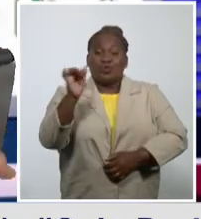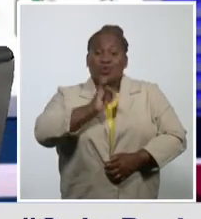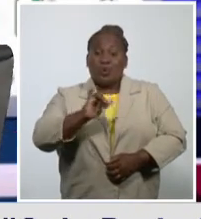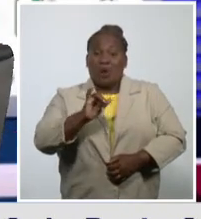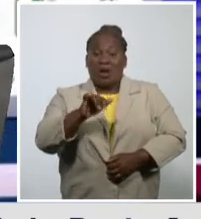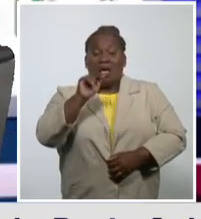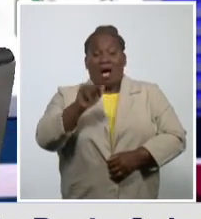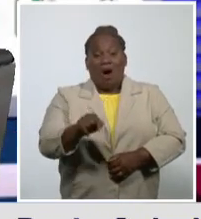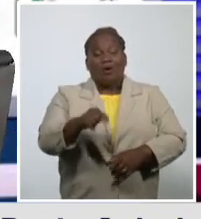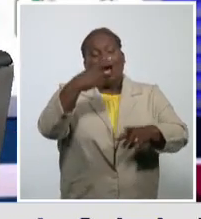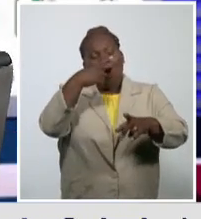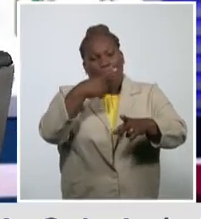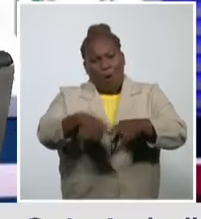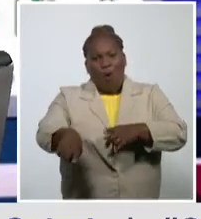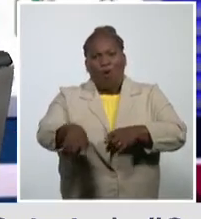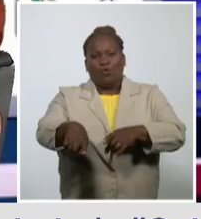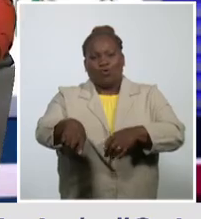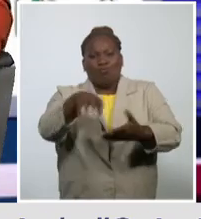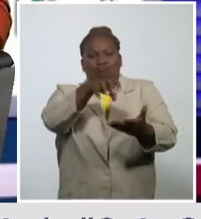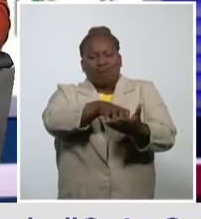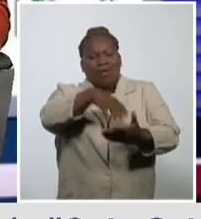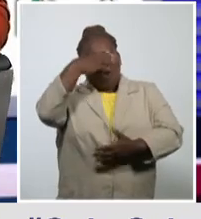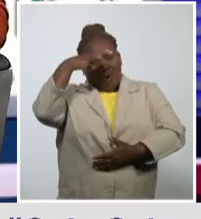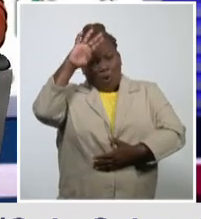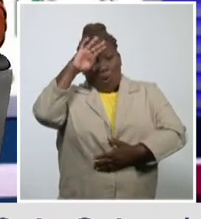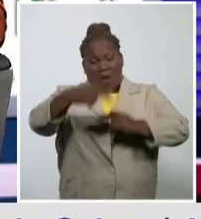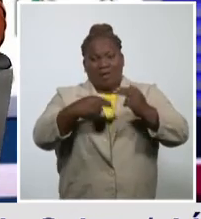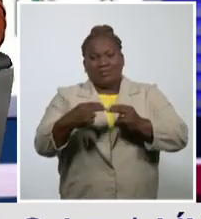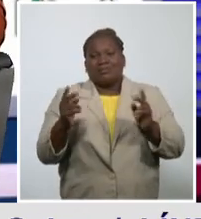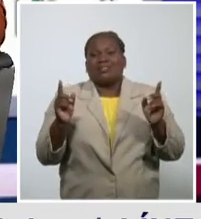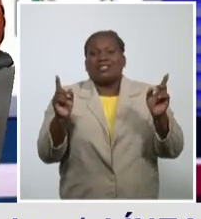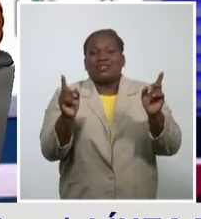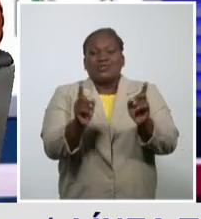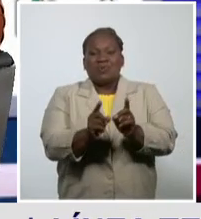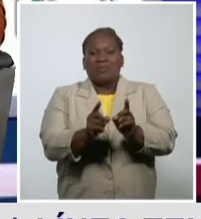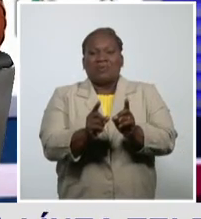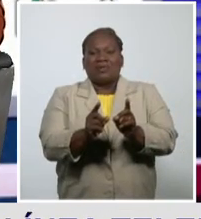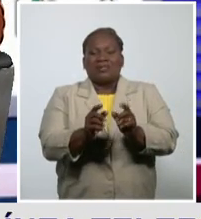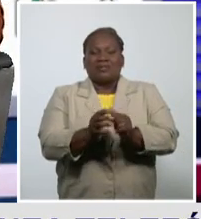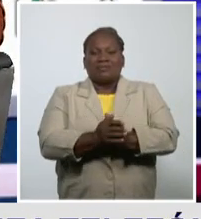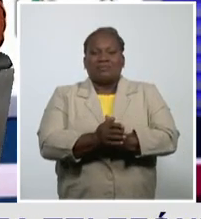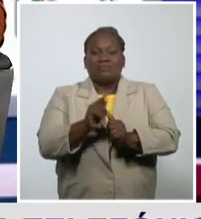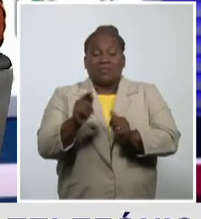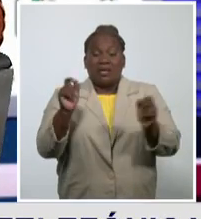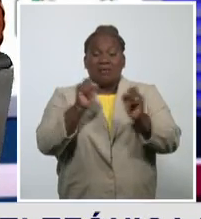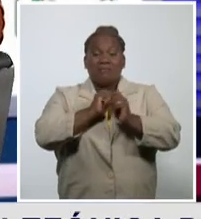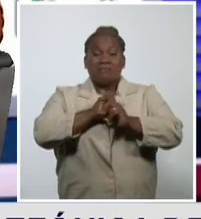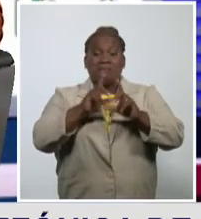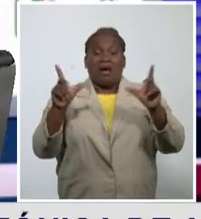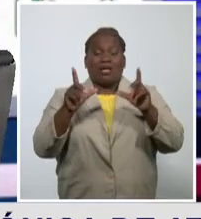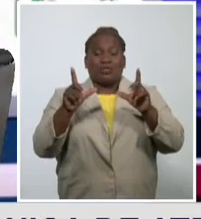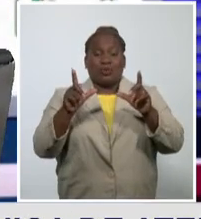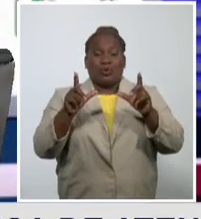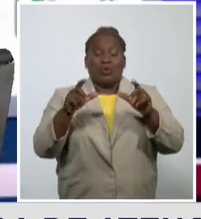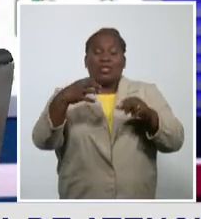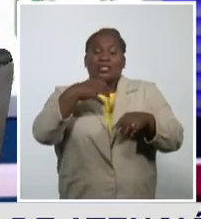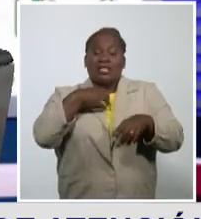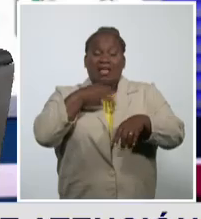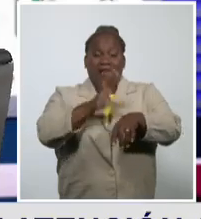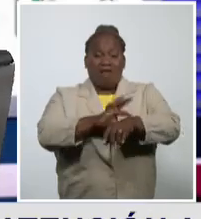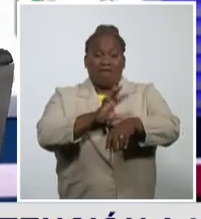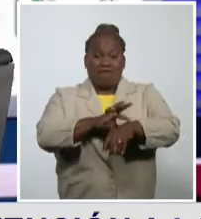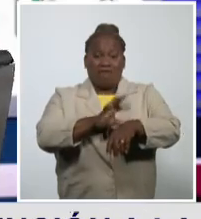otro territorio del país, haciendo un resumen de estos temas, sobre todo del impacto que va dejando la enfermedad en